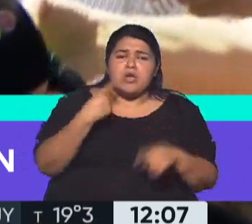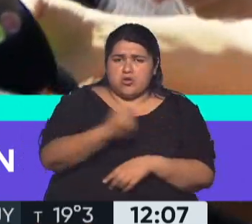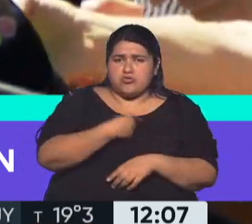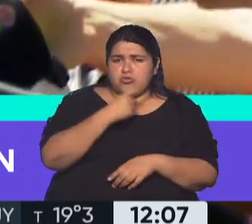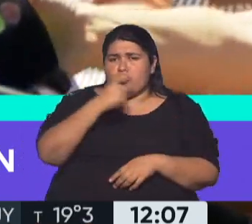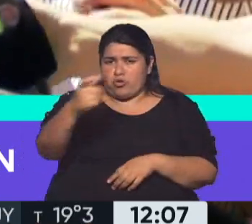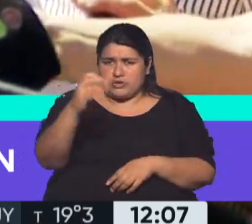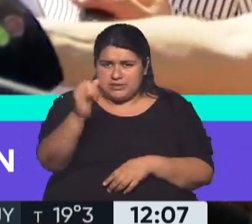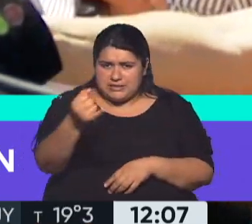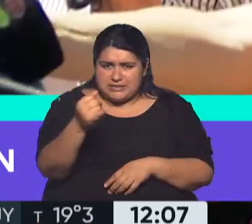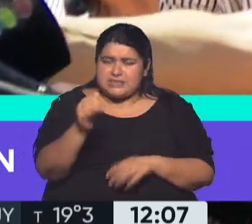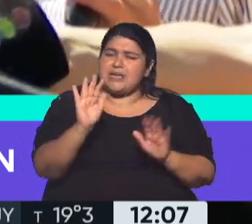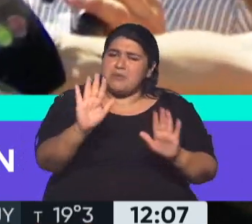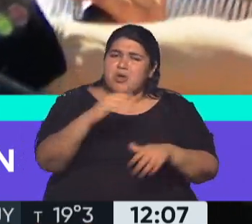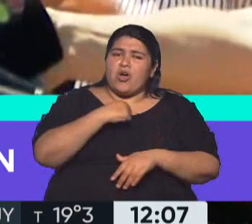pero, a ver,